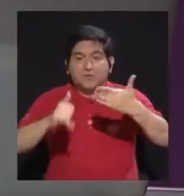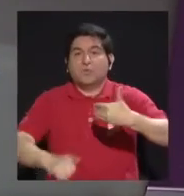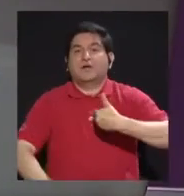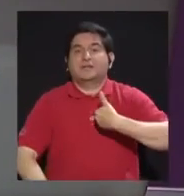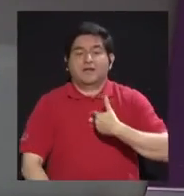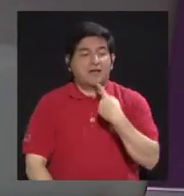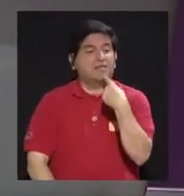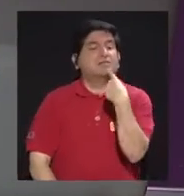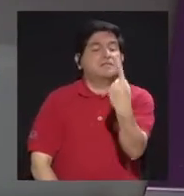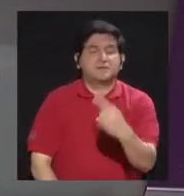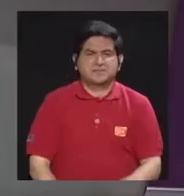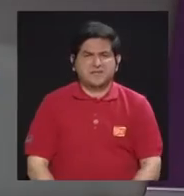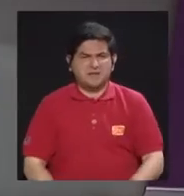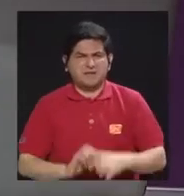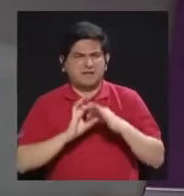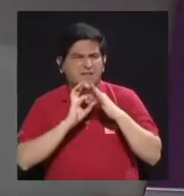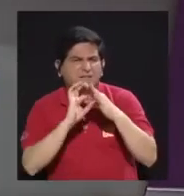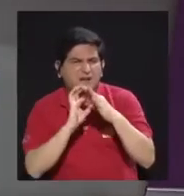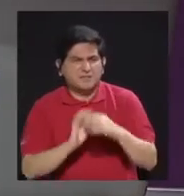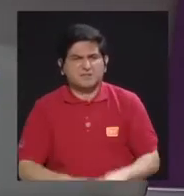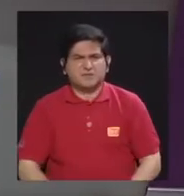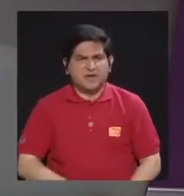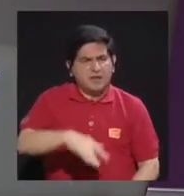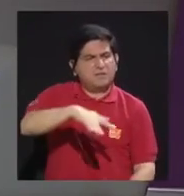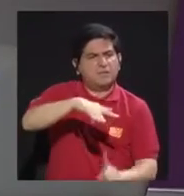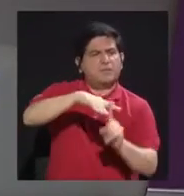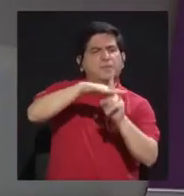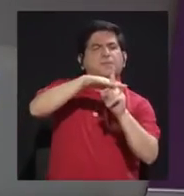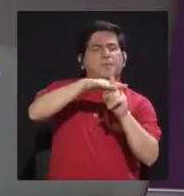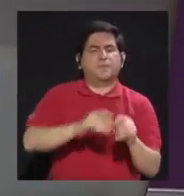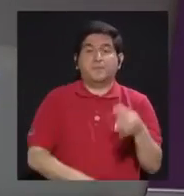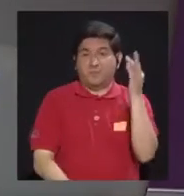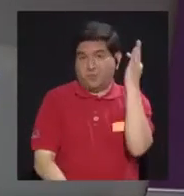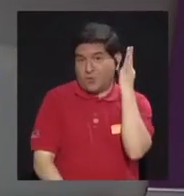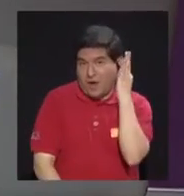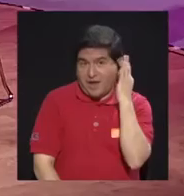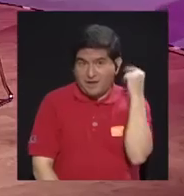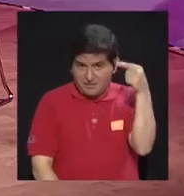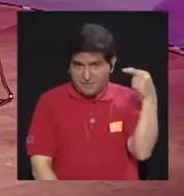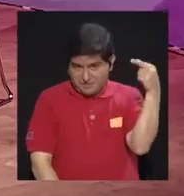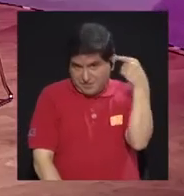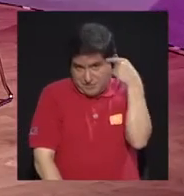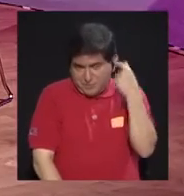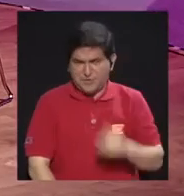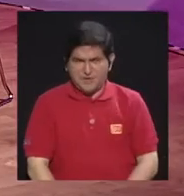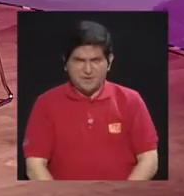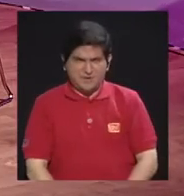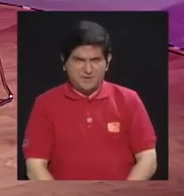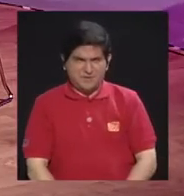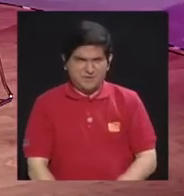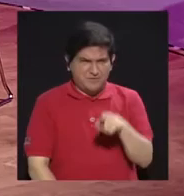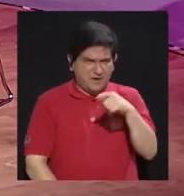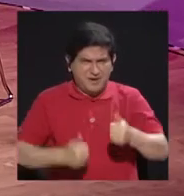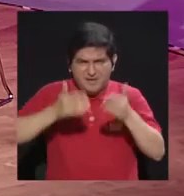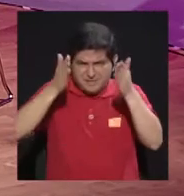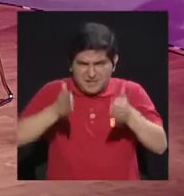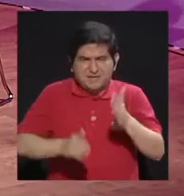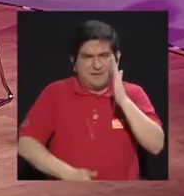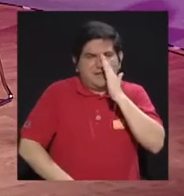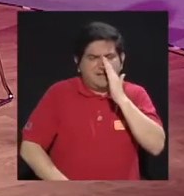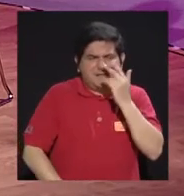Se ha dicho que tiene que ver como para que estén presentes las mujeres en gobierno. ¿Cómo ve usted esa candidatura de su